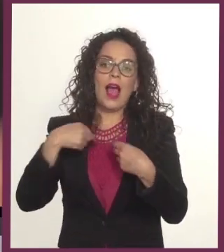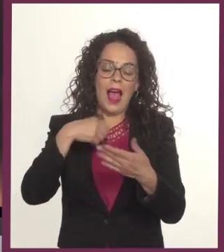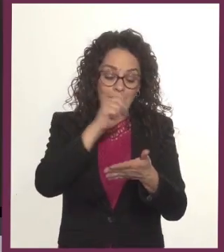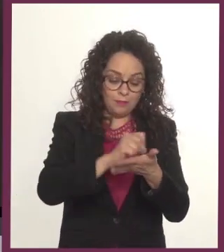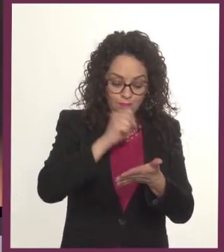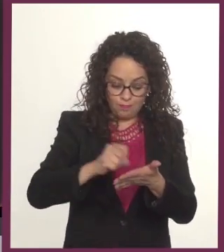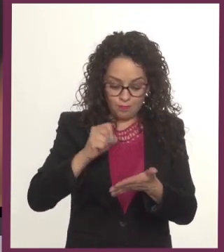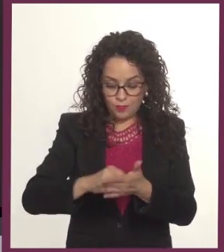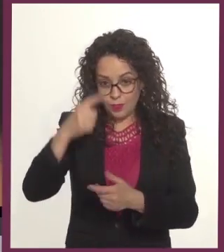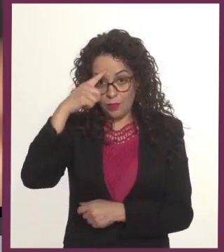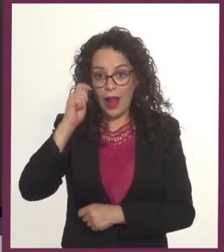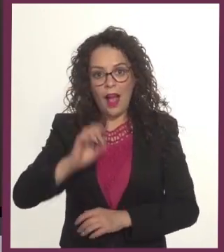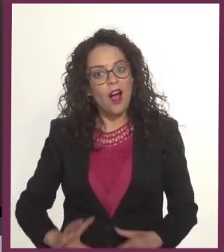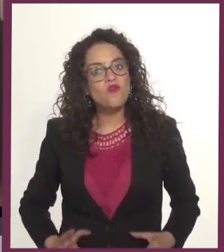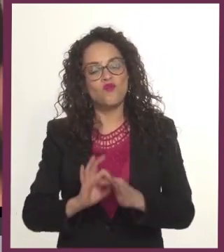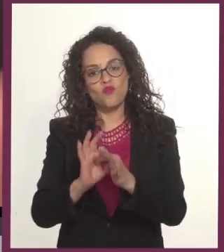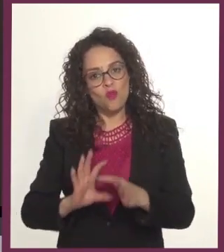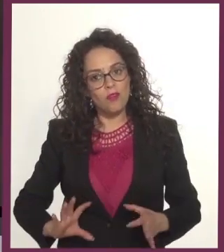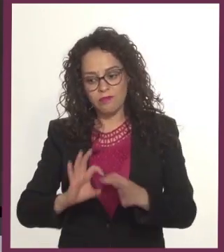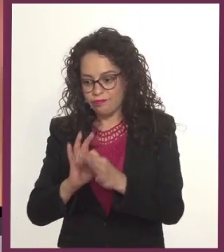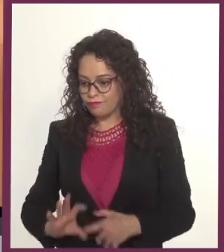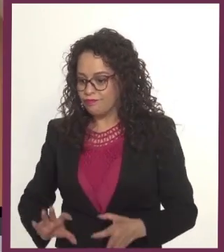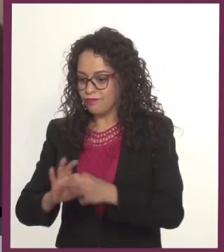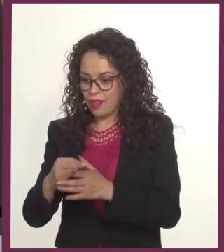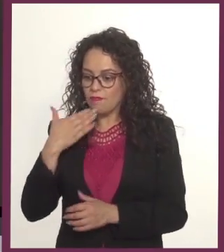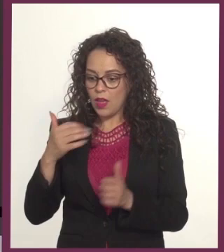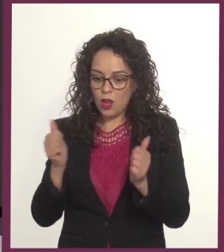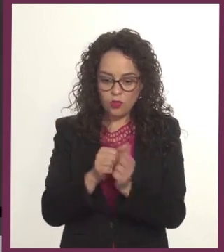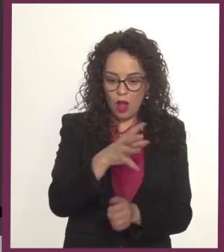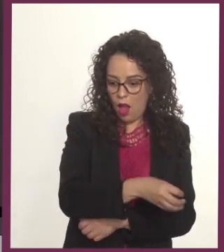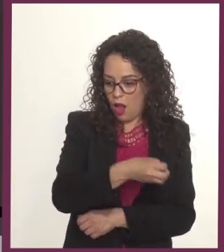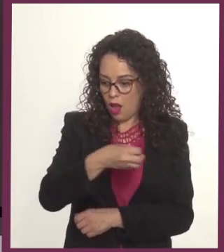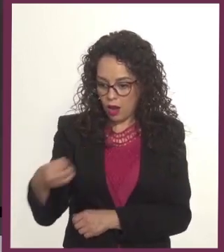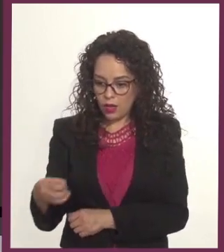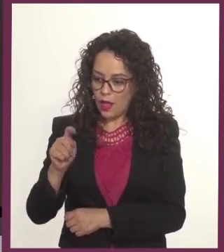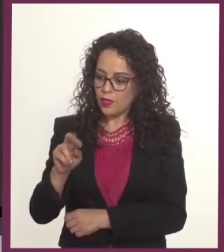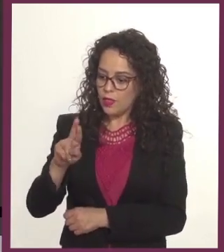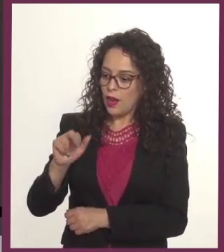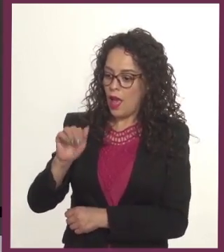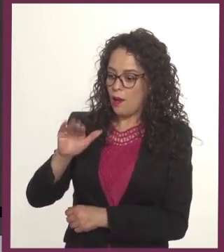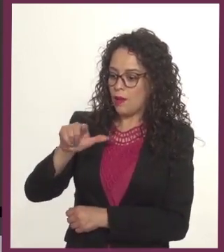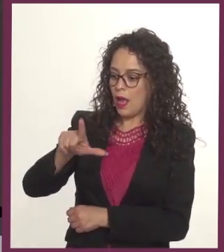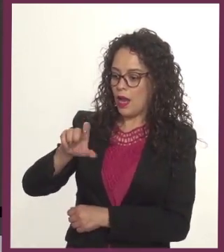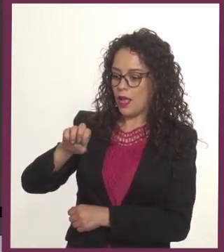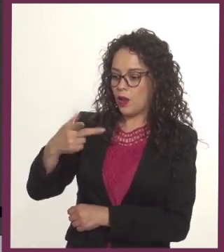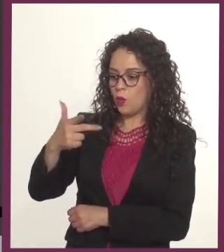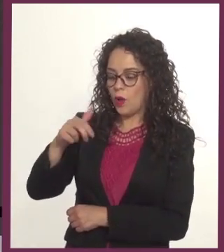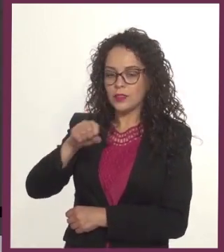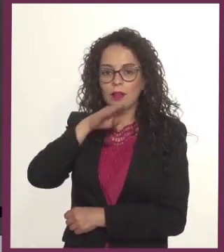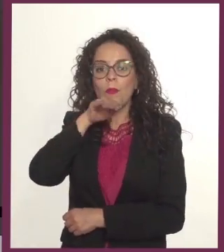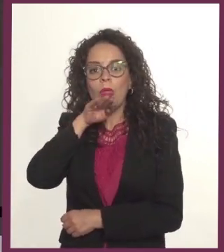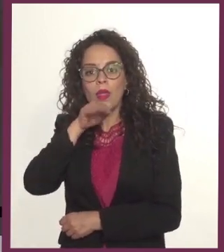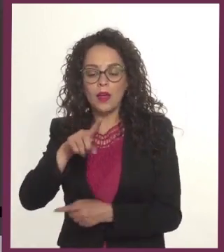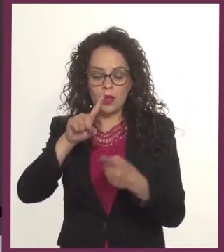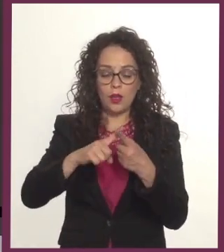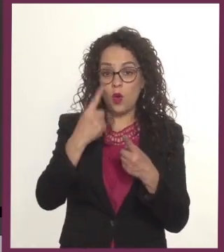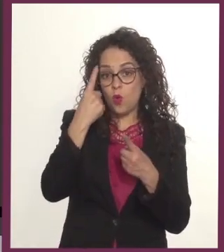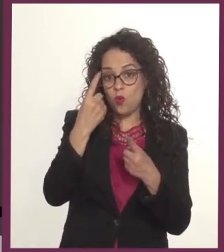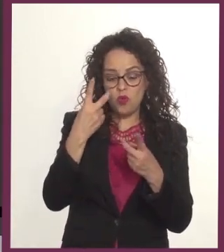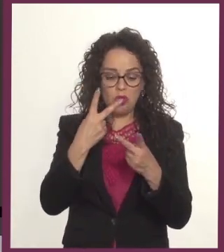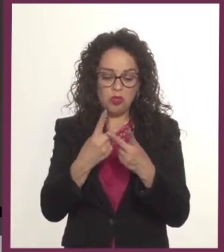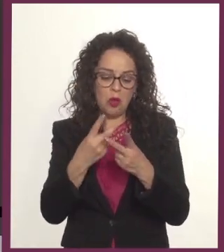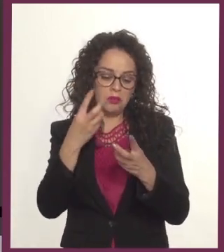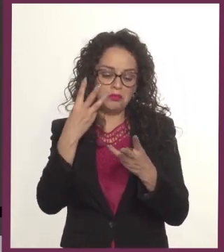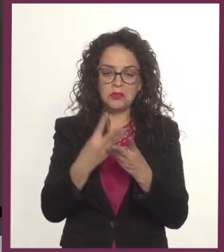para allá, no calla, no desmaya, maya, laya, raya. Y entonces empiezo a crear y lo empiezo a escribir. Y empiezo a crear con